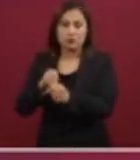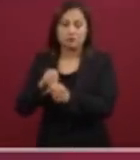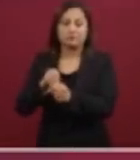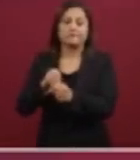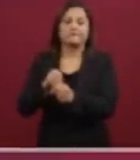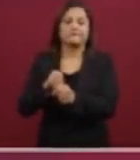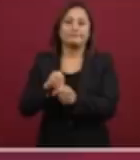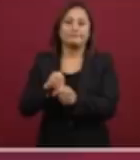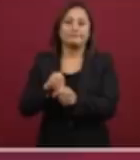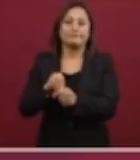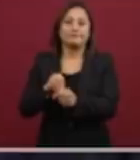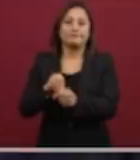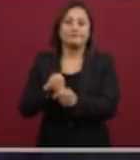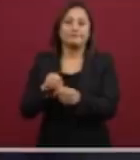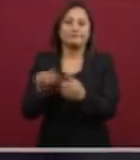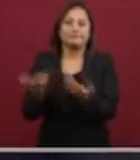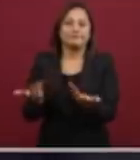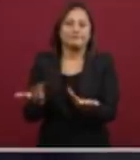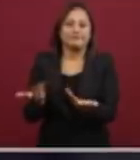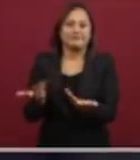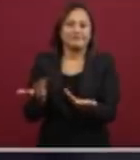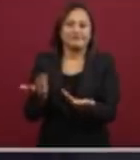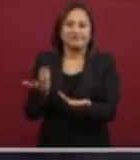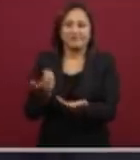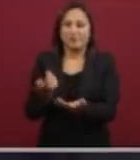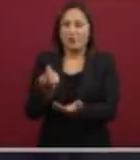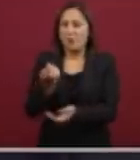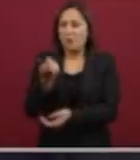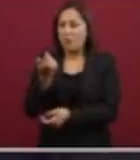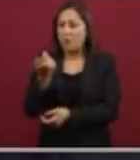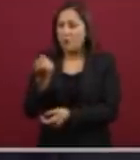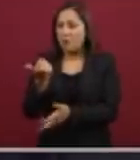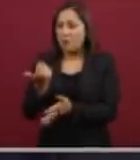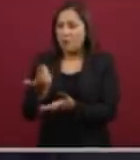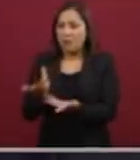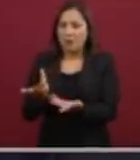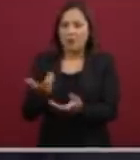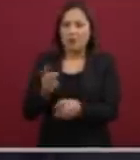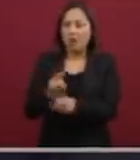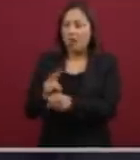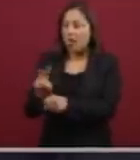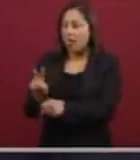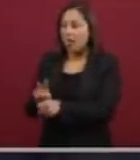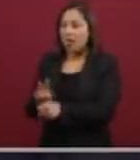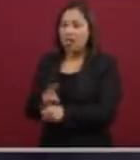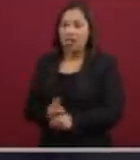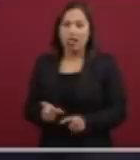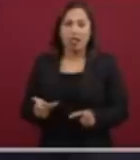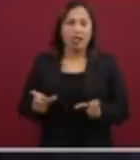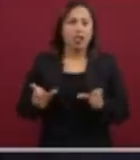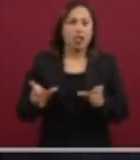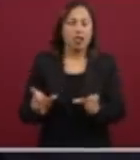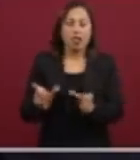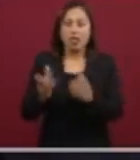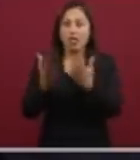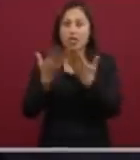En sentido estricto, no había protección para los ciudadanos del gobierno federal.